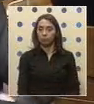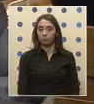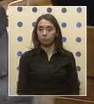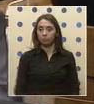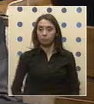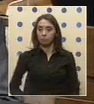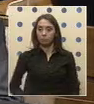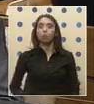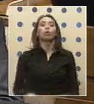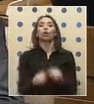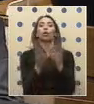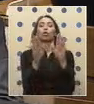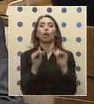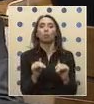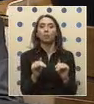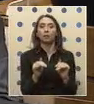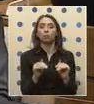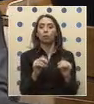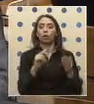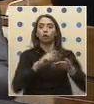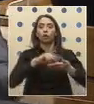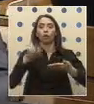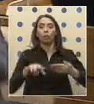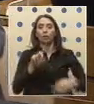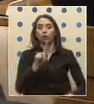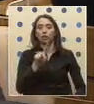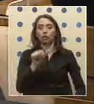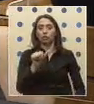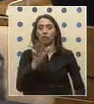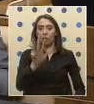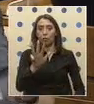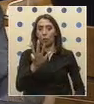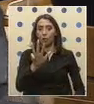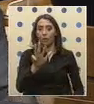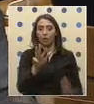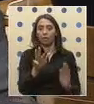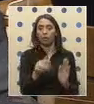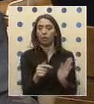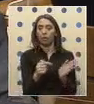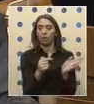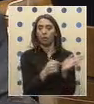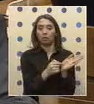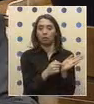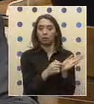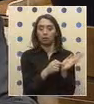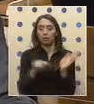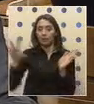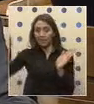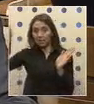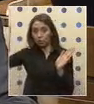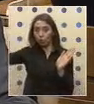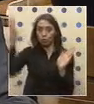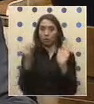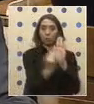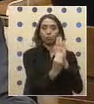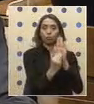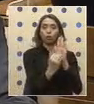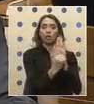Lo mismo pasa con el 169, que pasa en definitiva al artículo